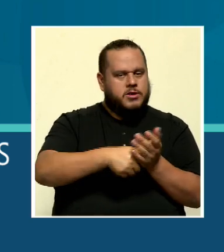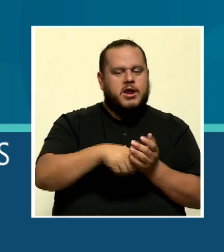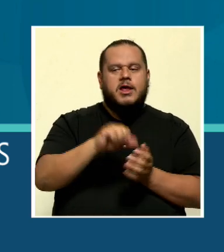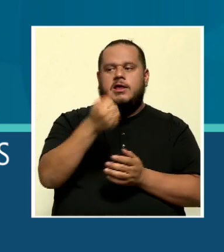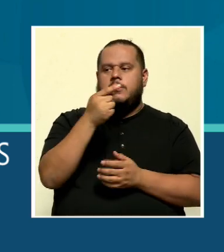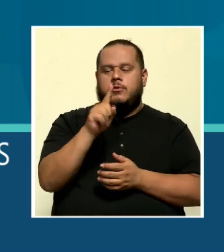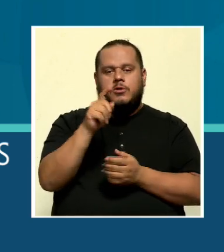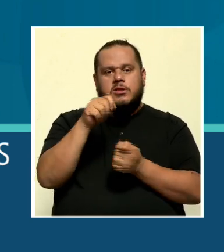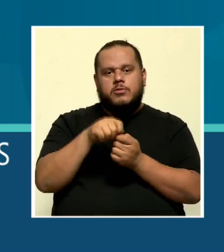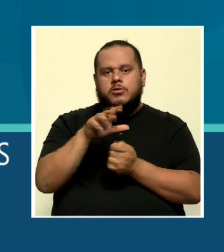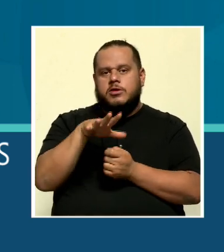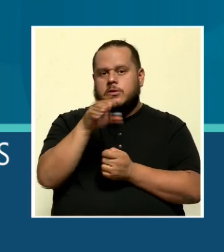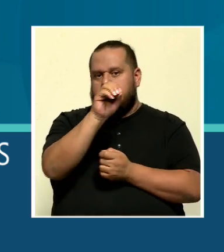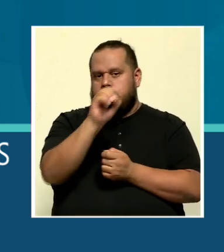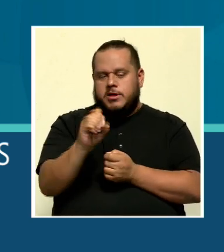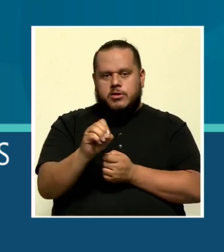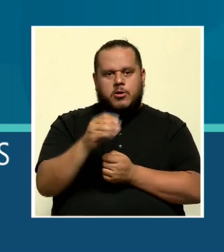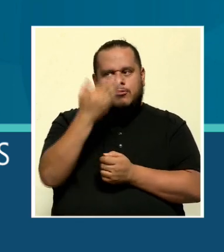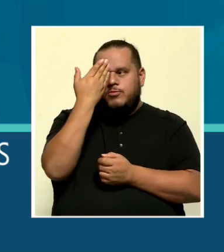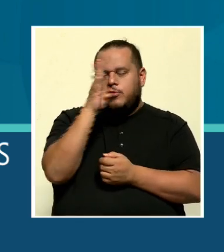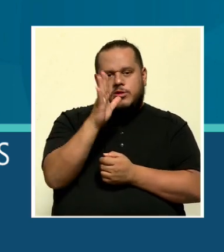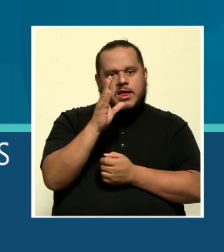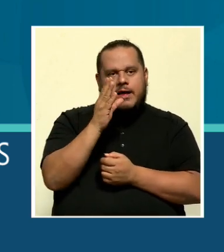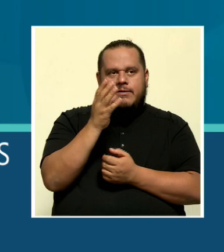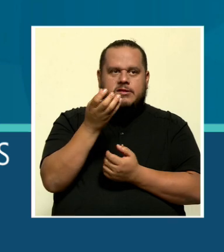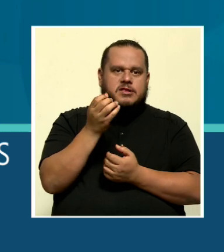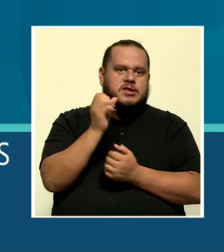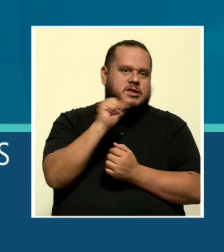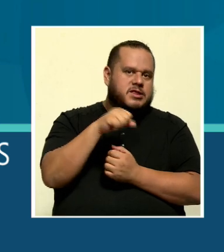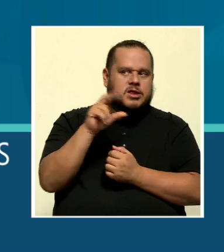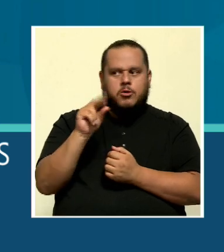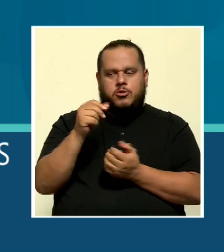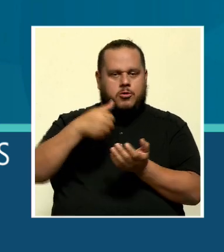un 11,5% no saben si lo harán.